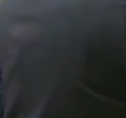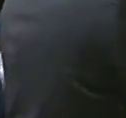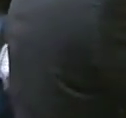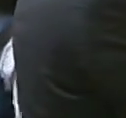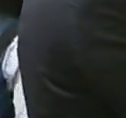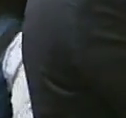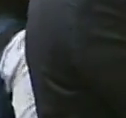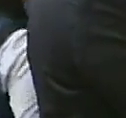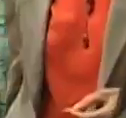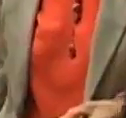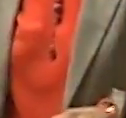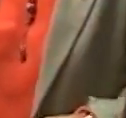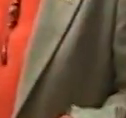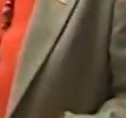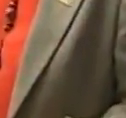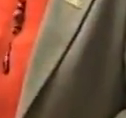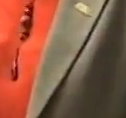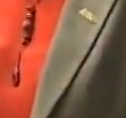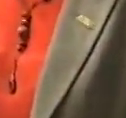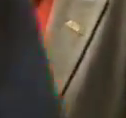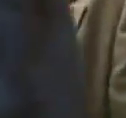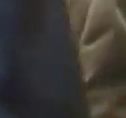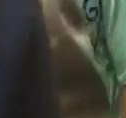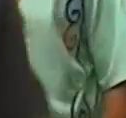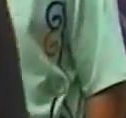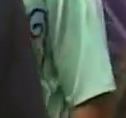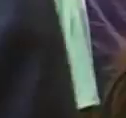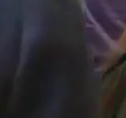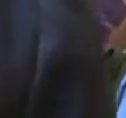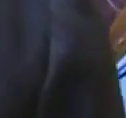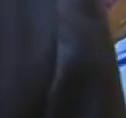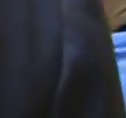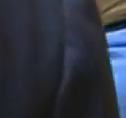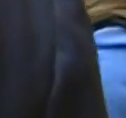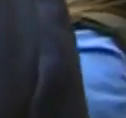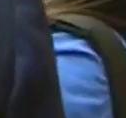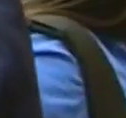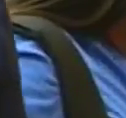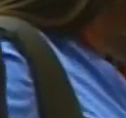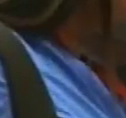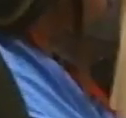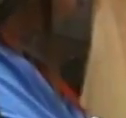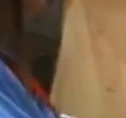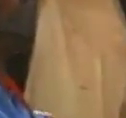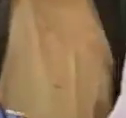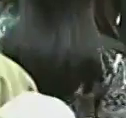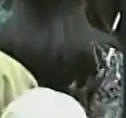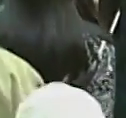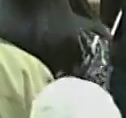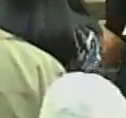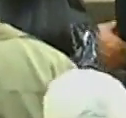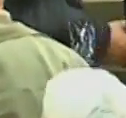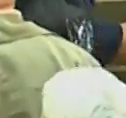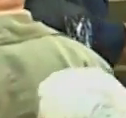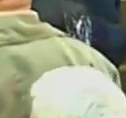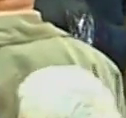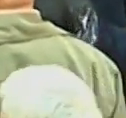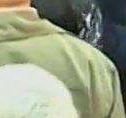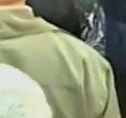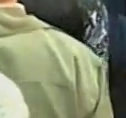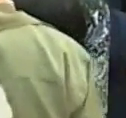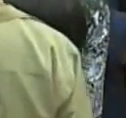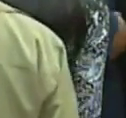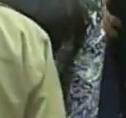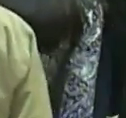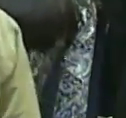asistieron distintos países para evitar el bloqueo y financiamiento económico de nuestro país. También se abordó el proyecto